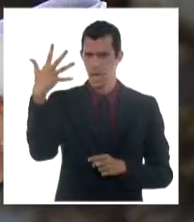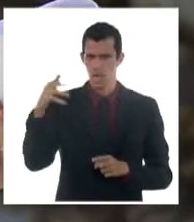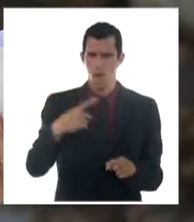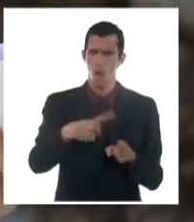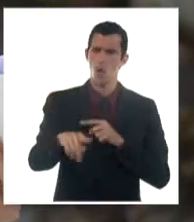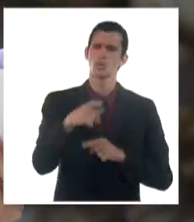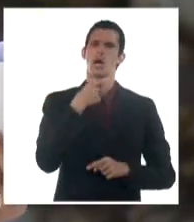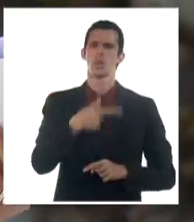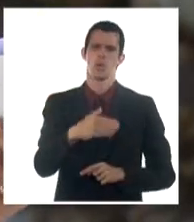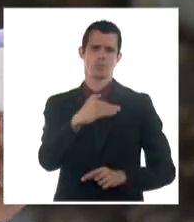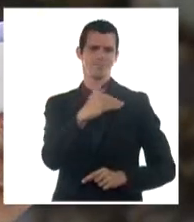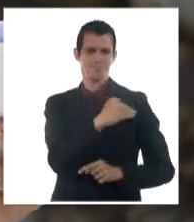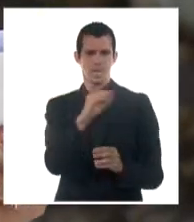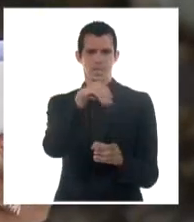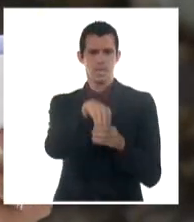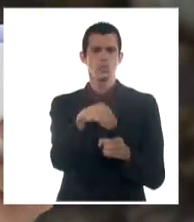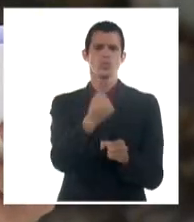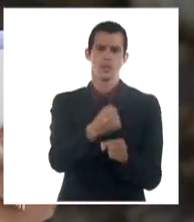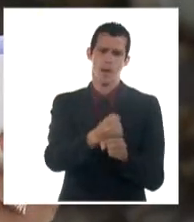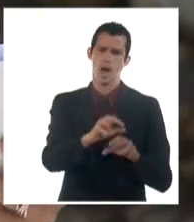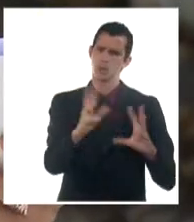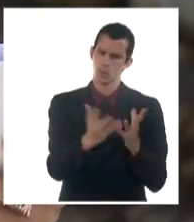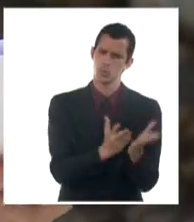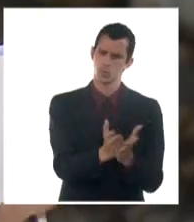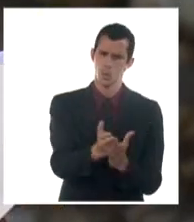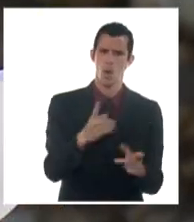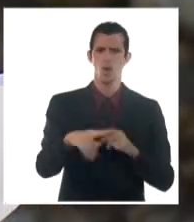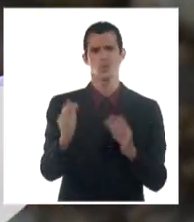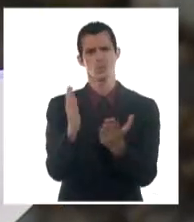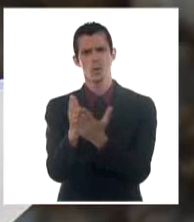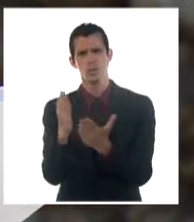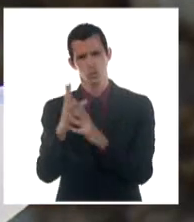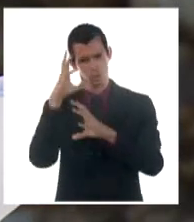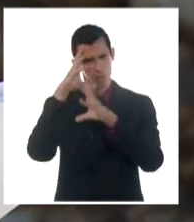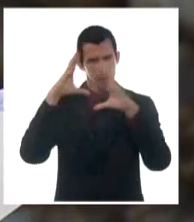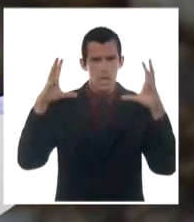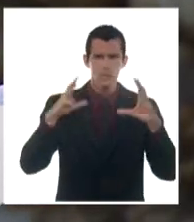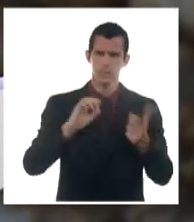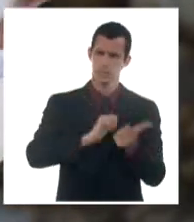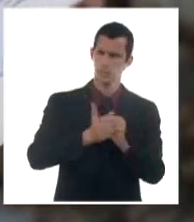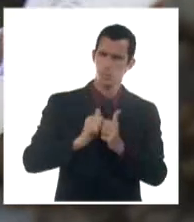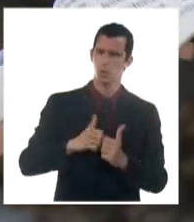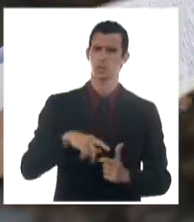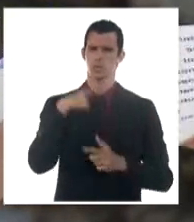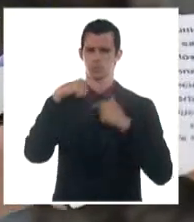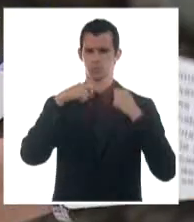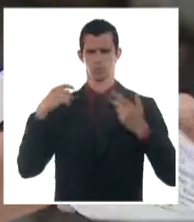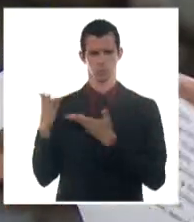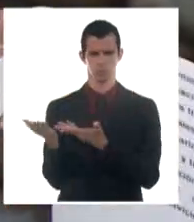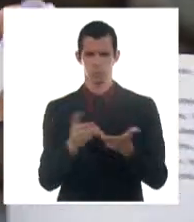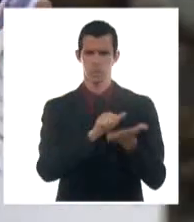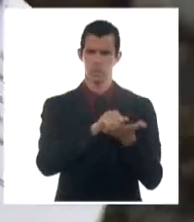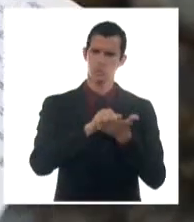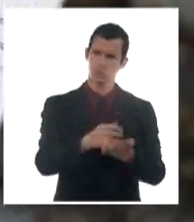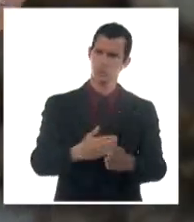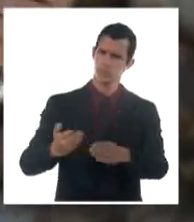defensa, educación, la ciencia y el deporte y del comercio, la gastronomía y los